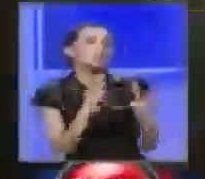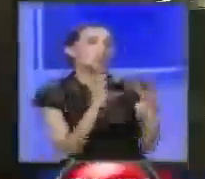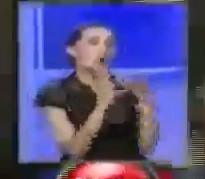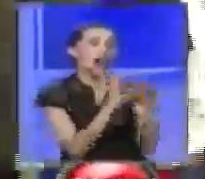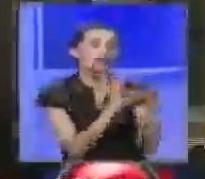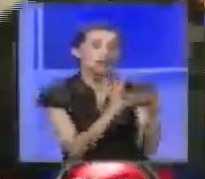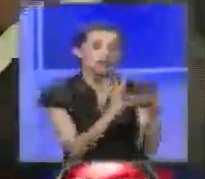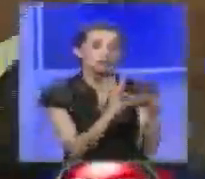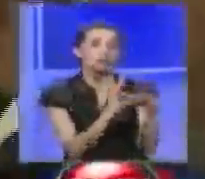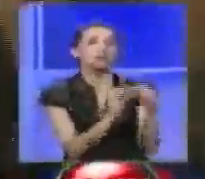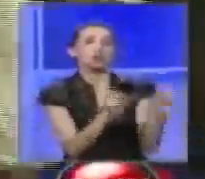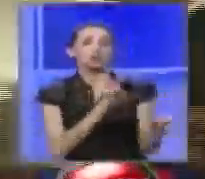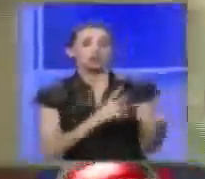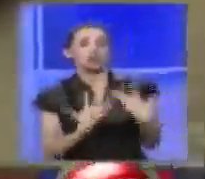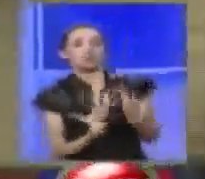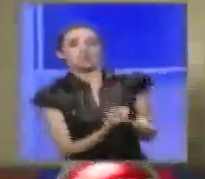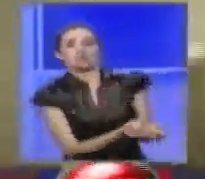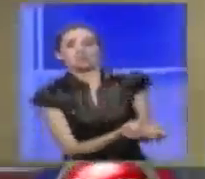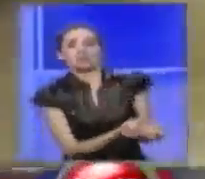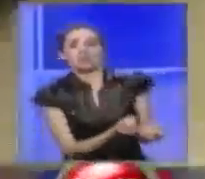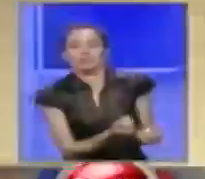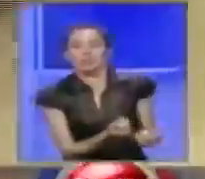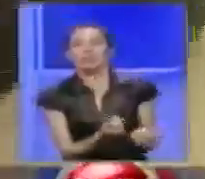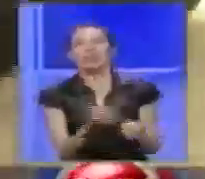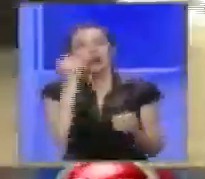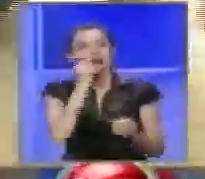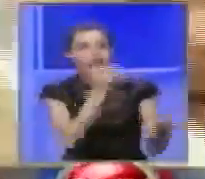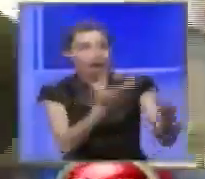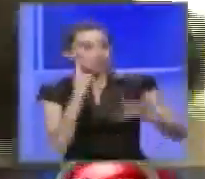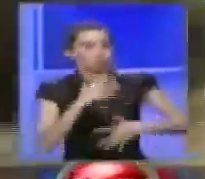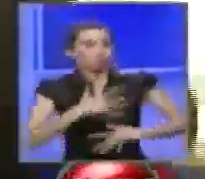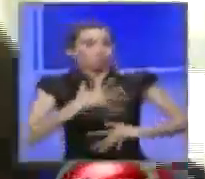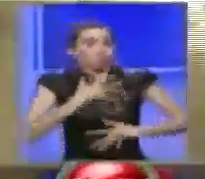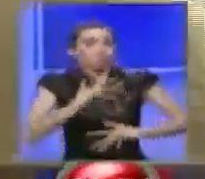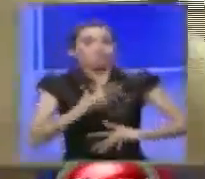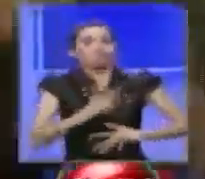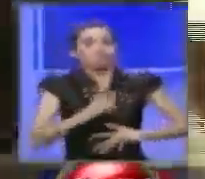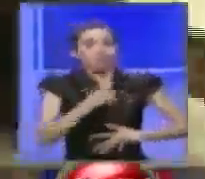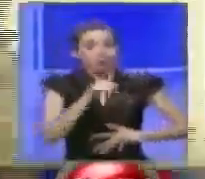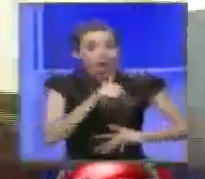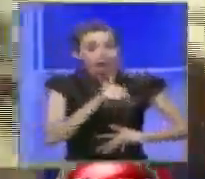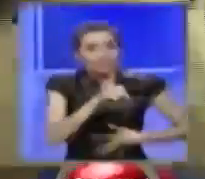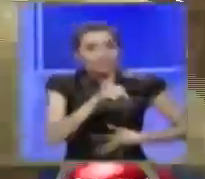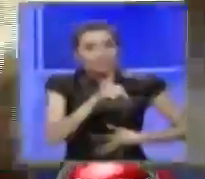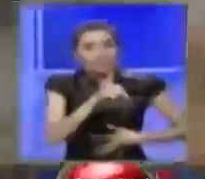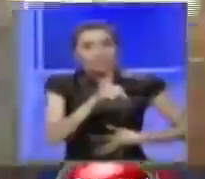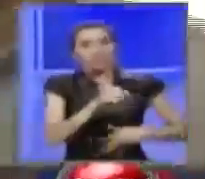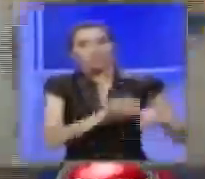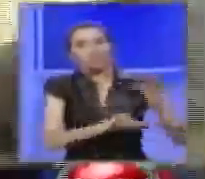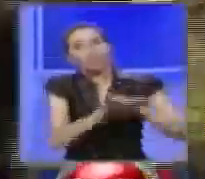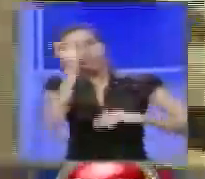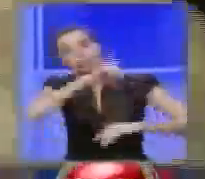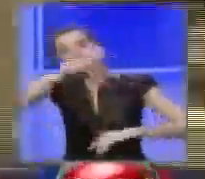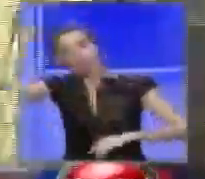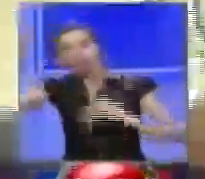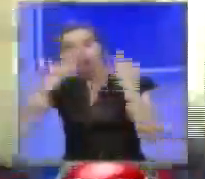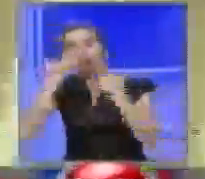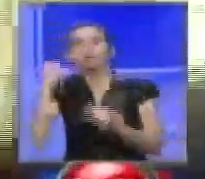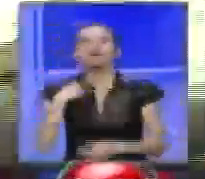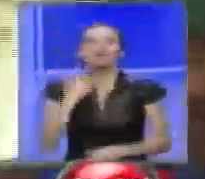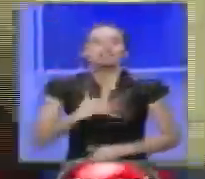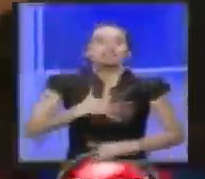del recibimiento que me da Chile. Honestamente, el cariño se siente. Y me voy de aquí a hablar de lo que siente uno en este maravilloso